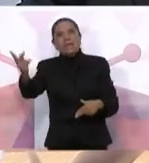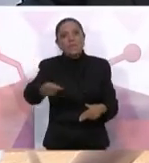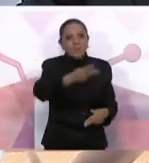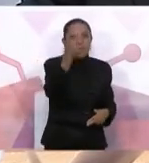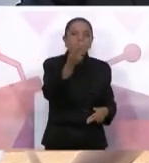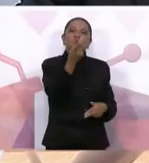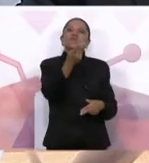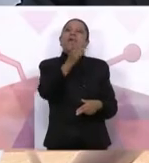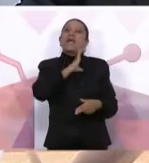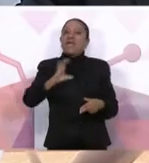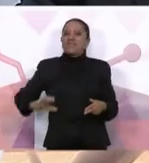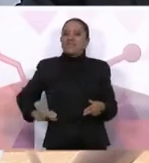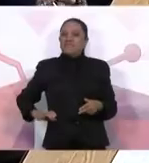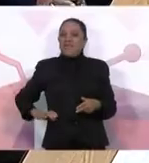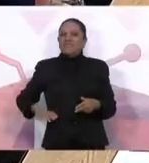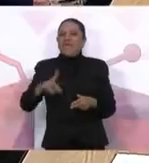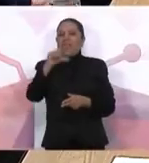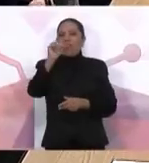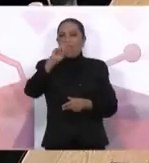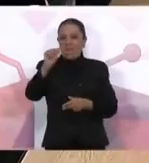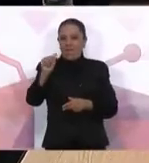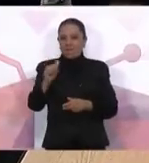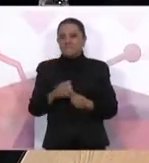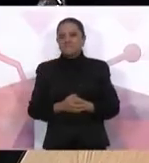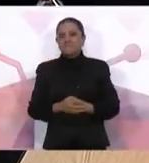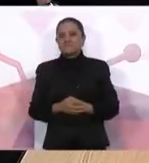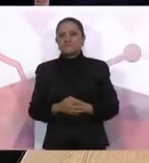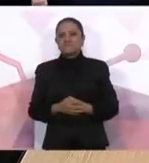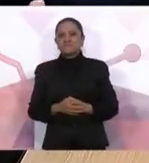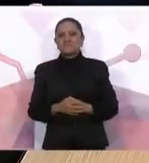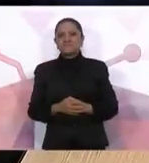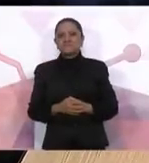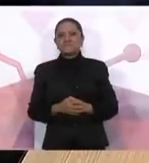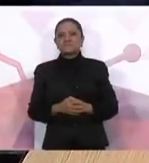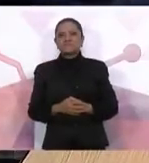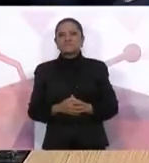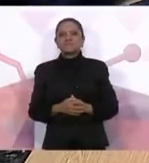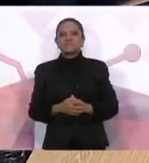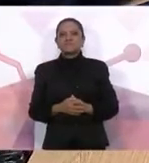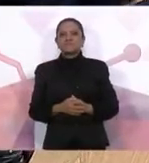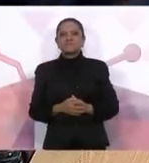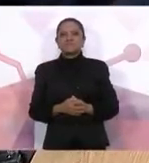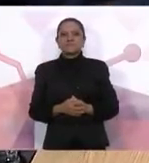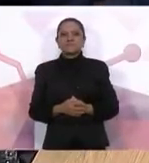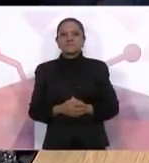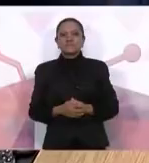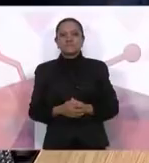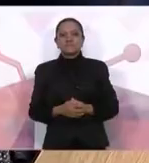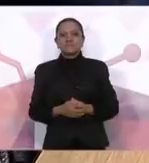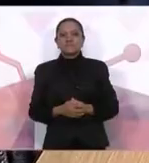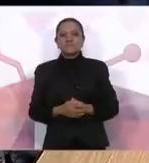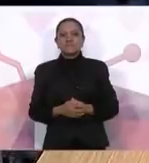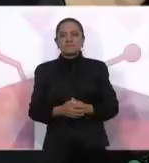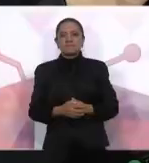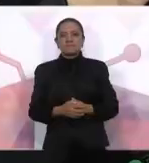adelante candidato bueno es el representante del partido verde